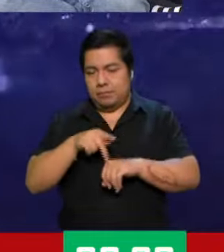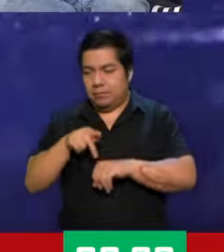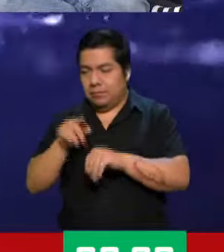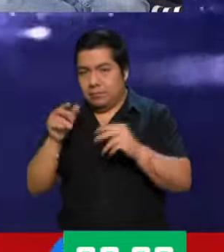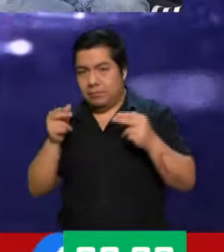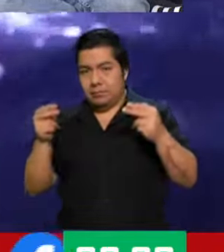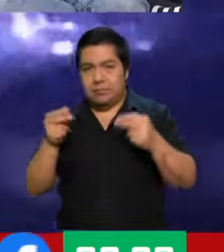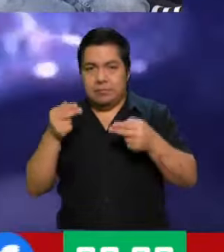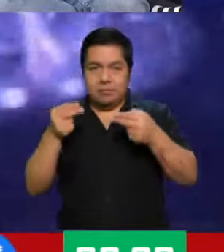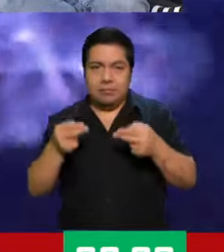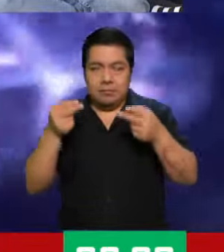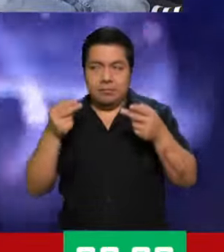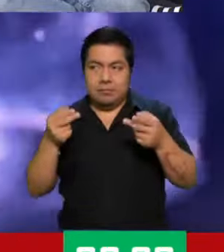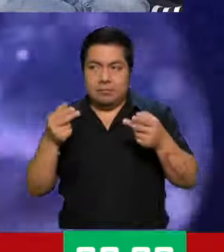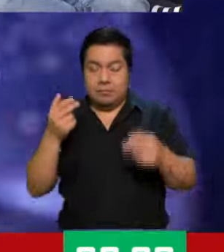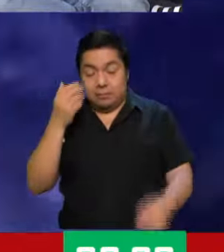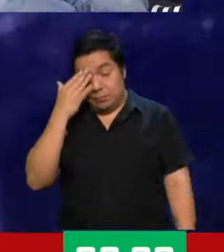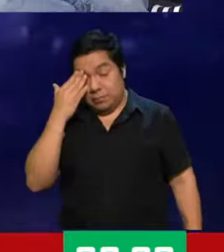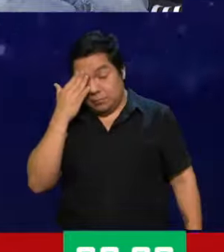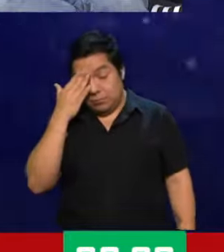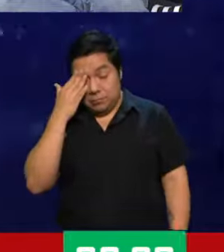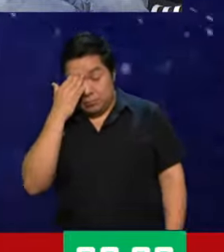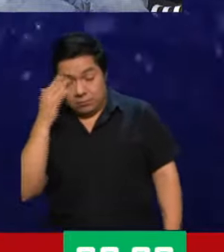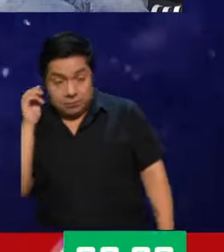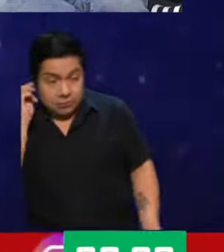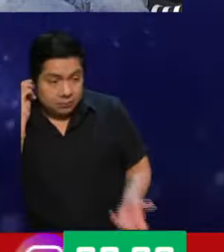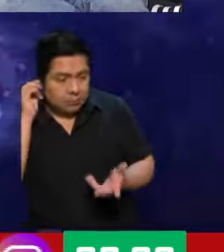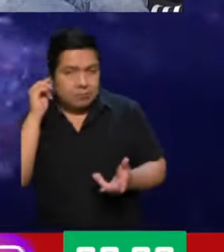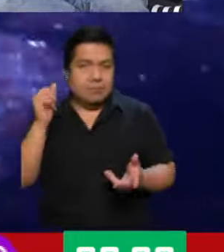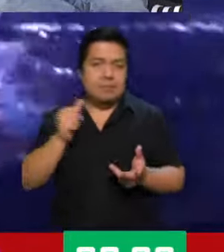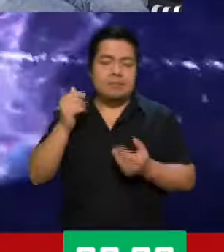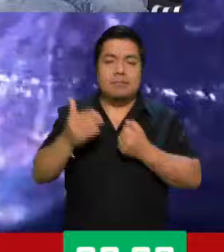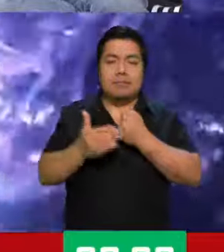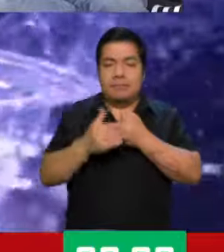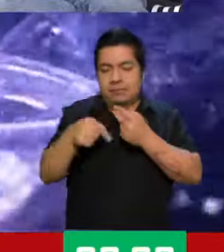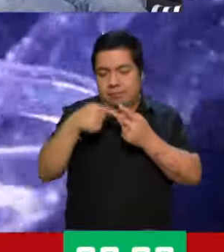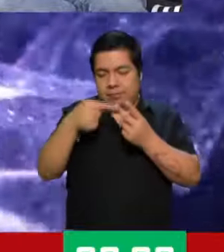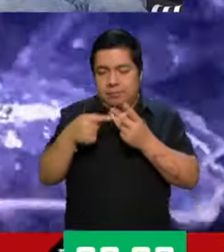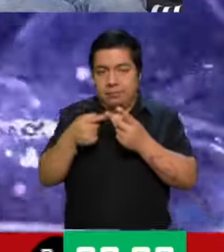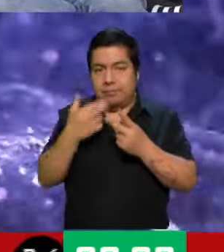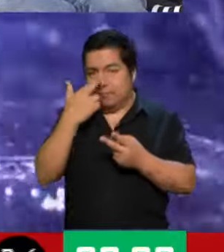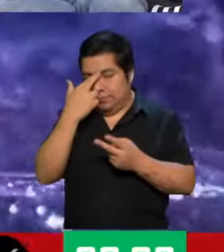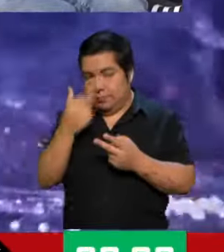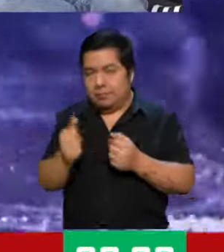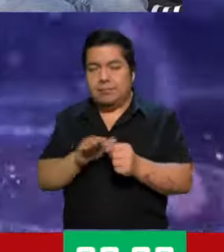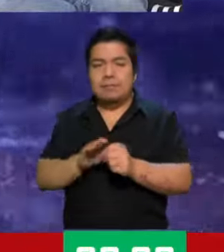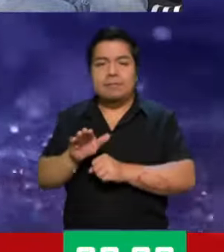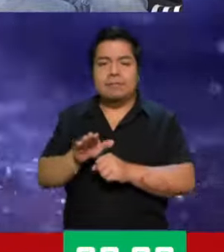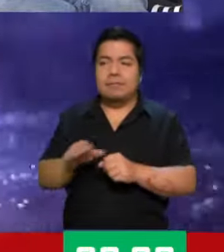razón. No, pues también. Hay otras razones. Por ejemplo, la próxima razón es que según